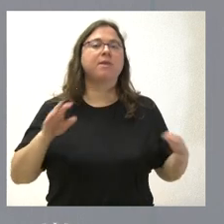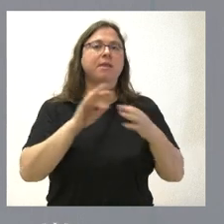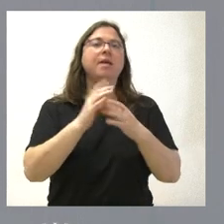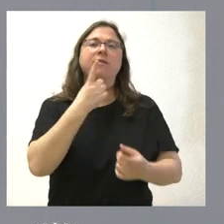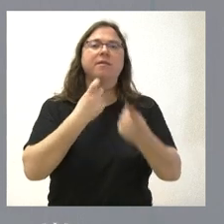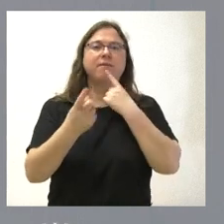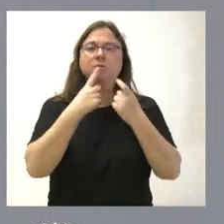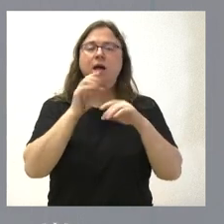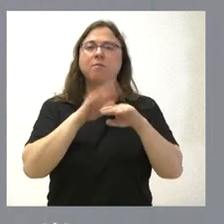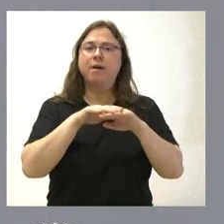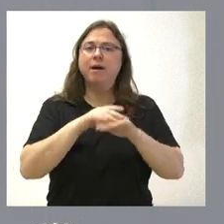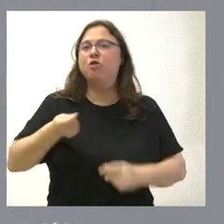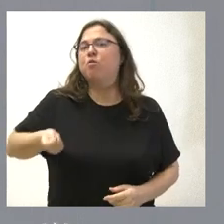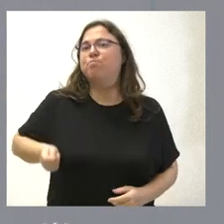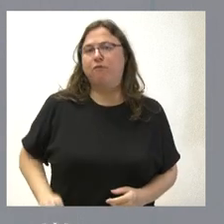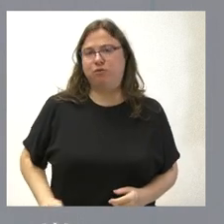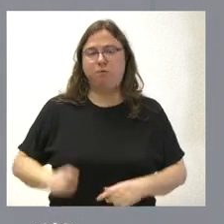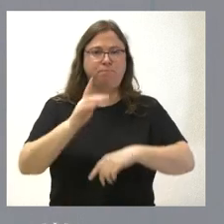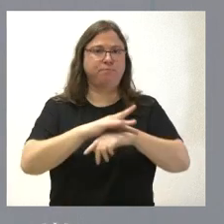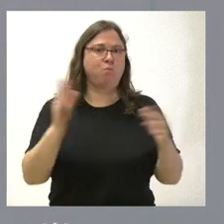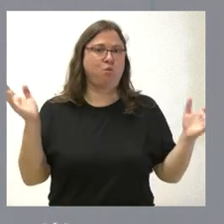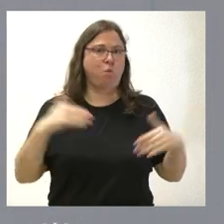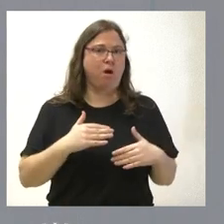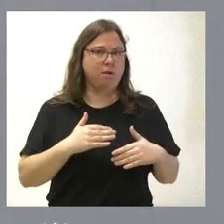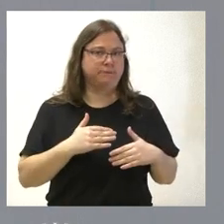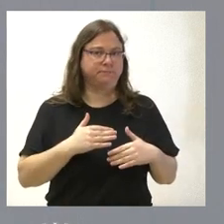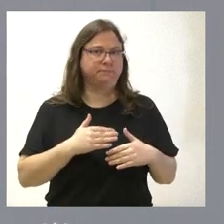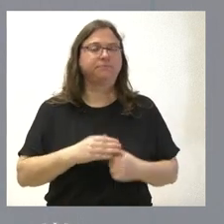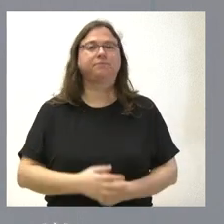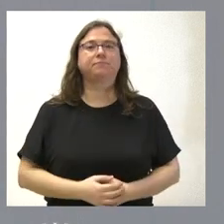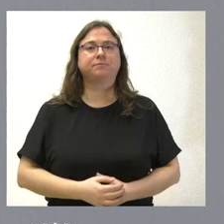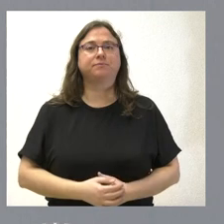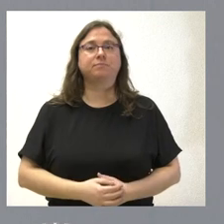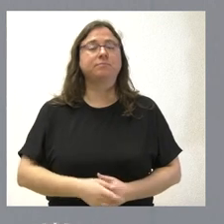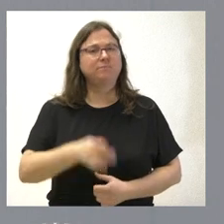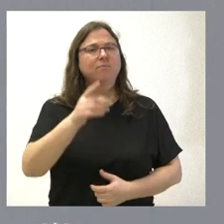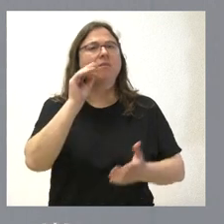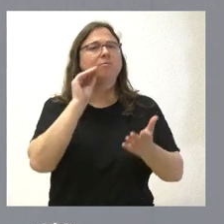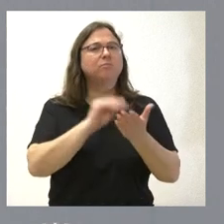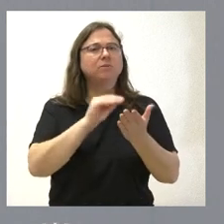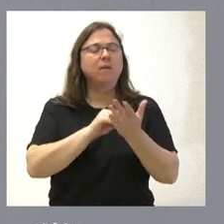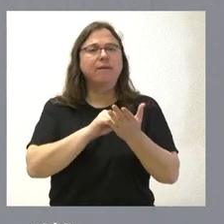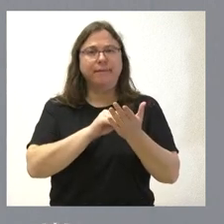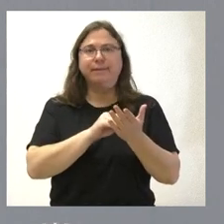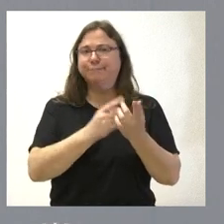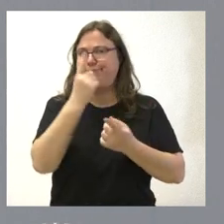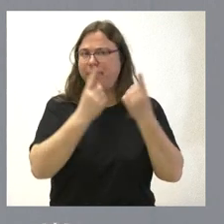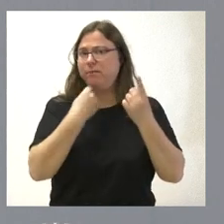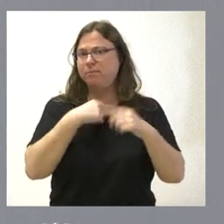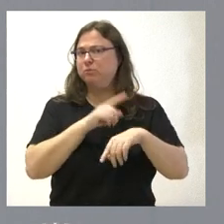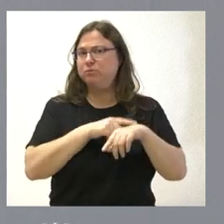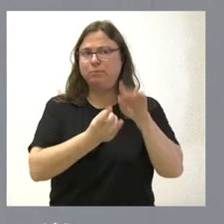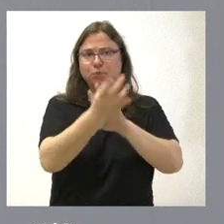de disponer de profesionales sanitarios Es verdad que se juntan muchas cosas a la vez y algunas de ellas ya las hemos